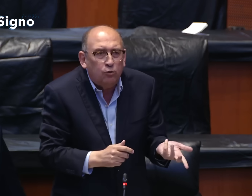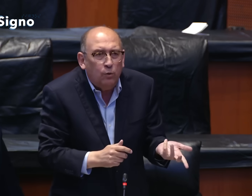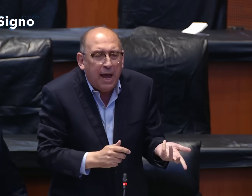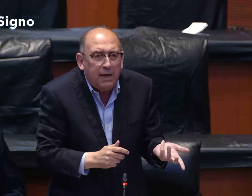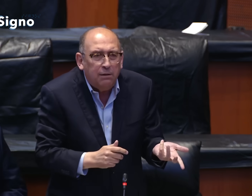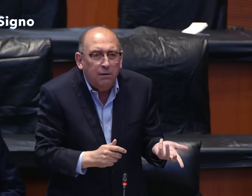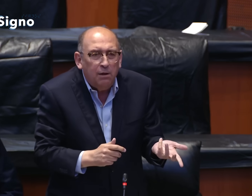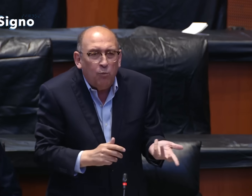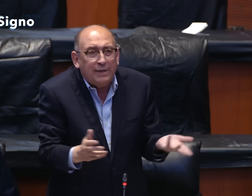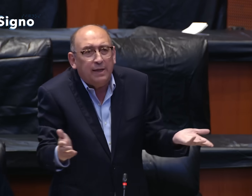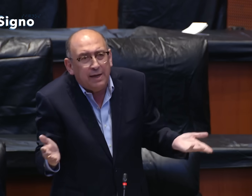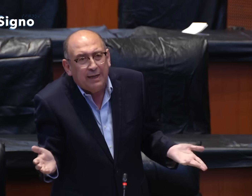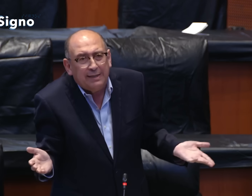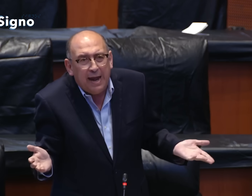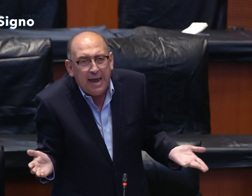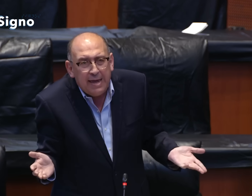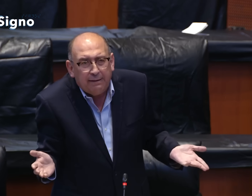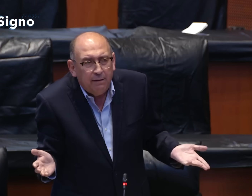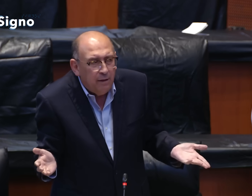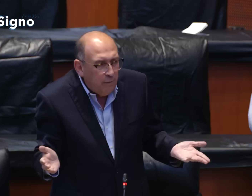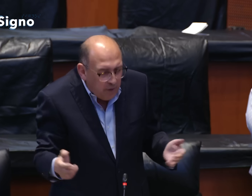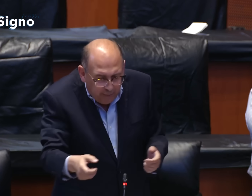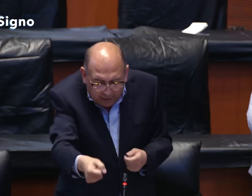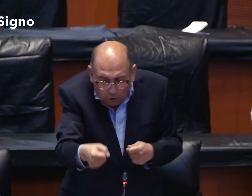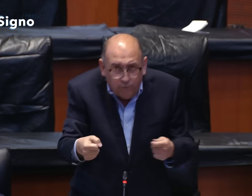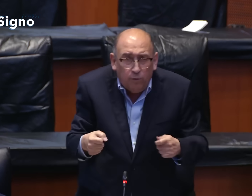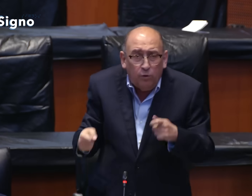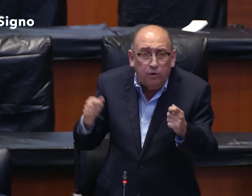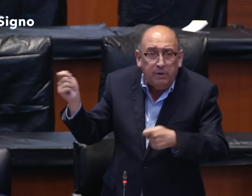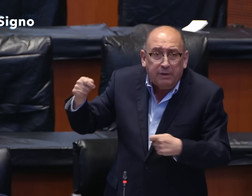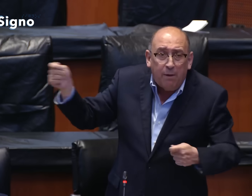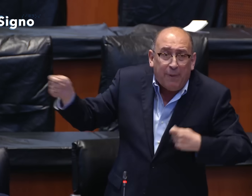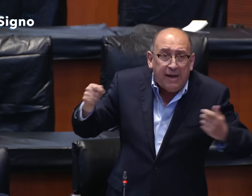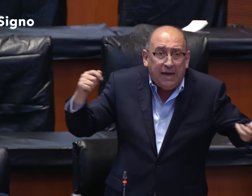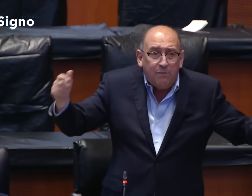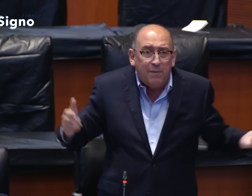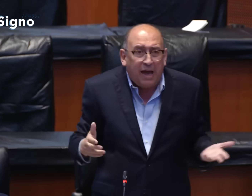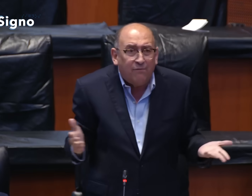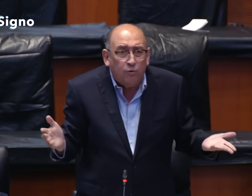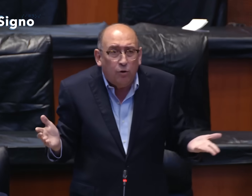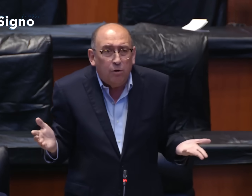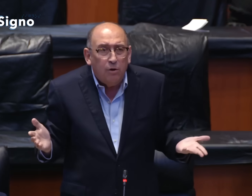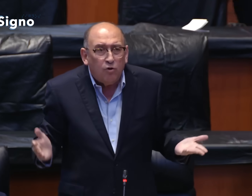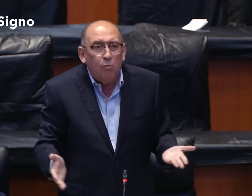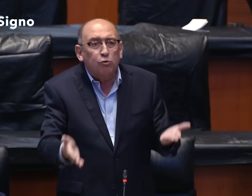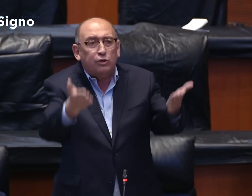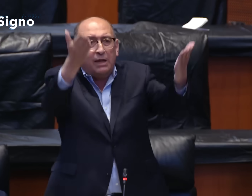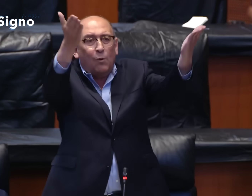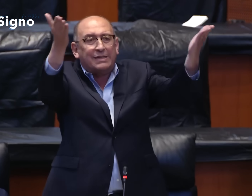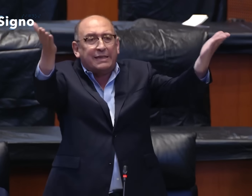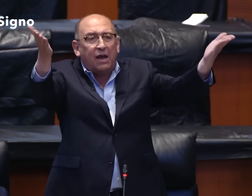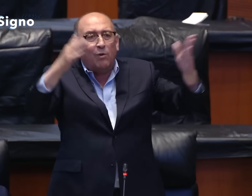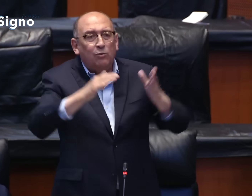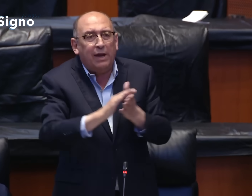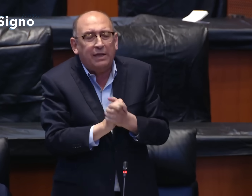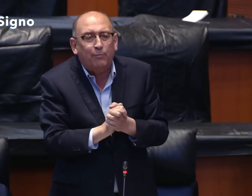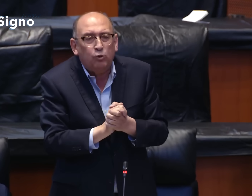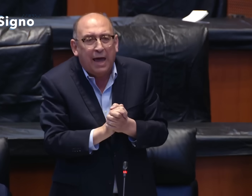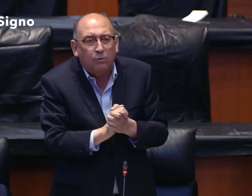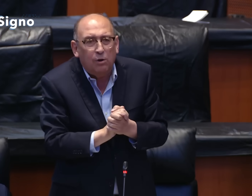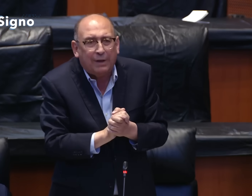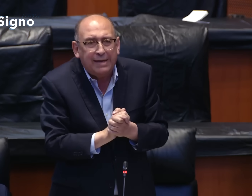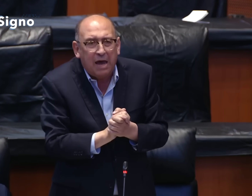lo censuran. Voy a tener que traer mi micrófono y mi campana y mi megáfono como usted lo hacía cuando